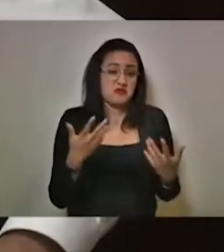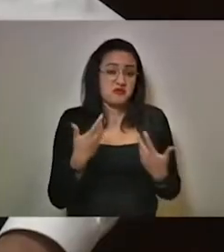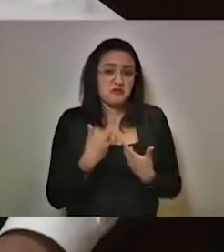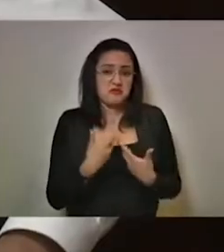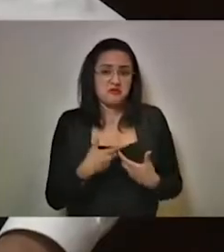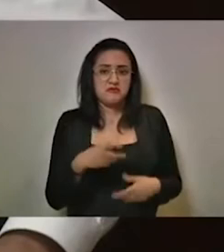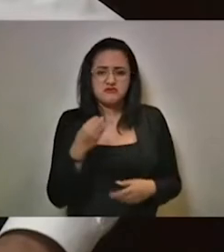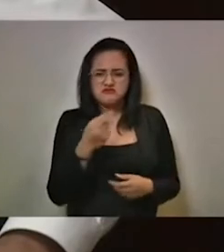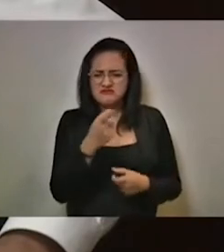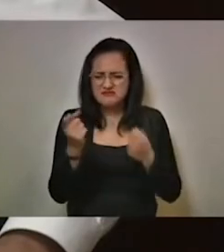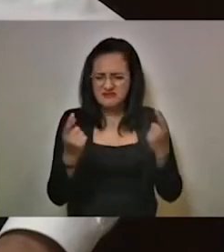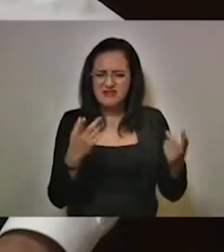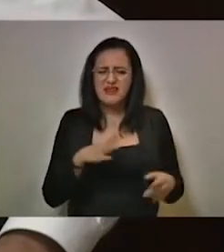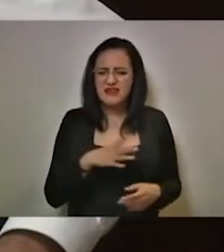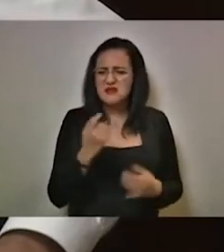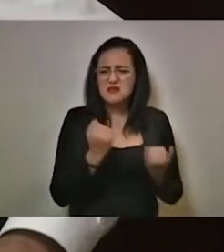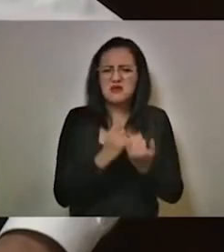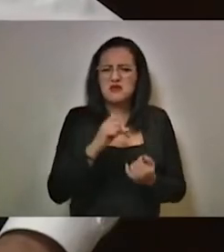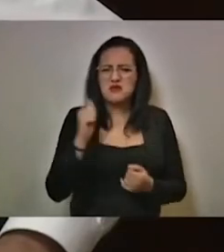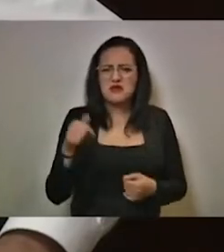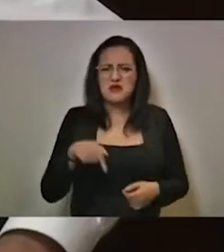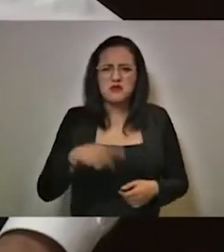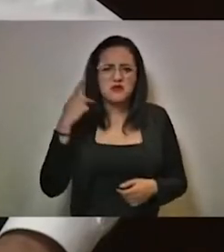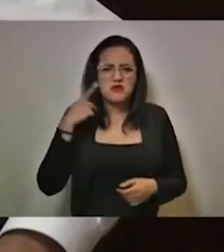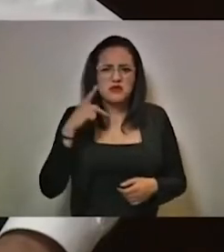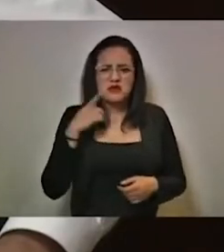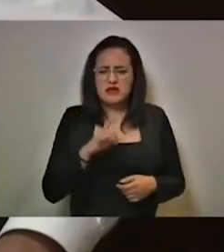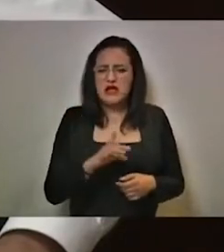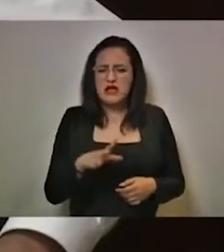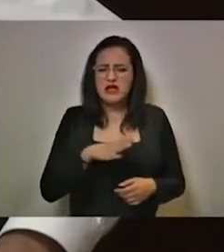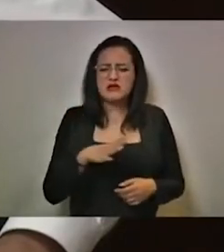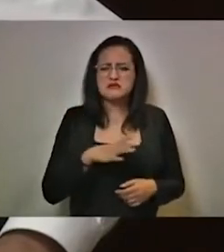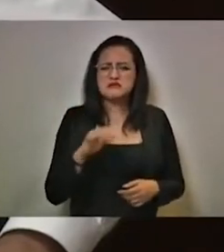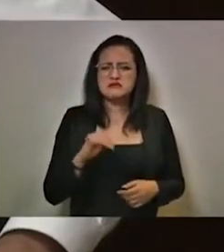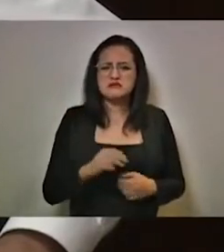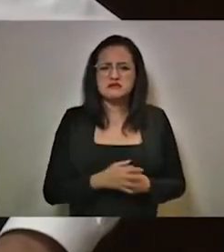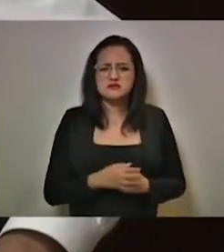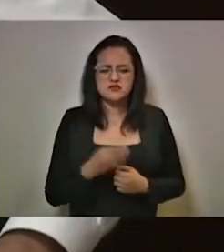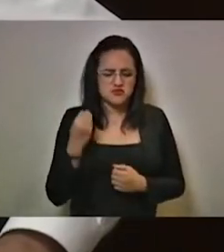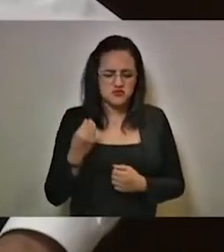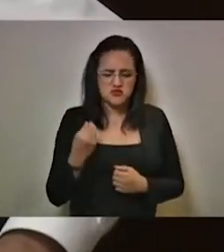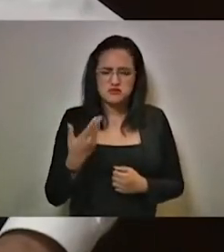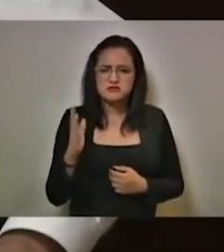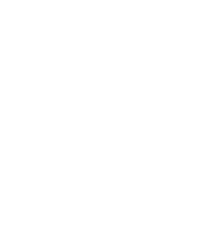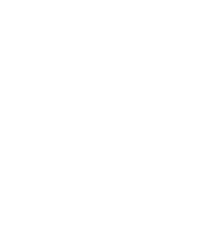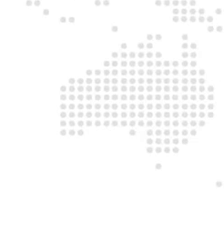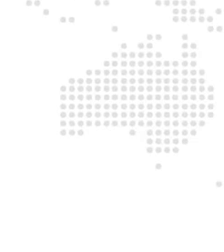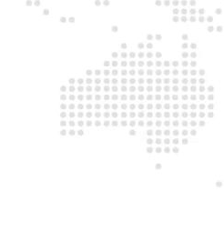gobernador de Puebla, Miguel Barbosa Huerta, informó que el único semáforo en la entidad es el federal,